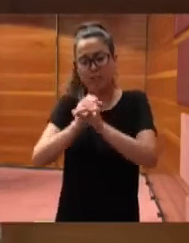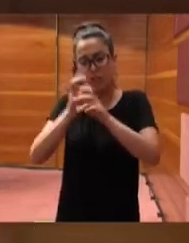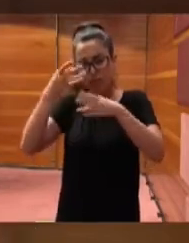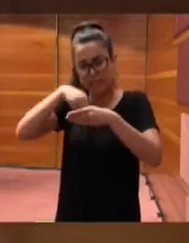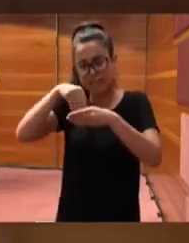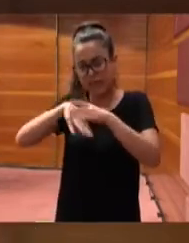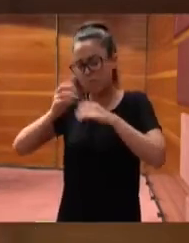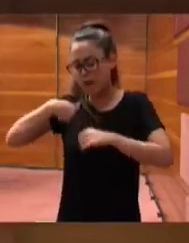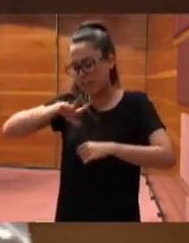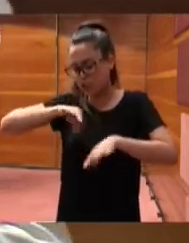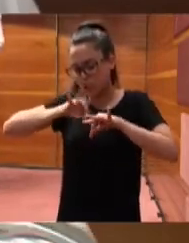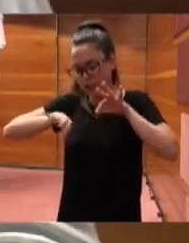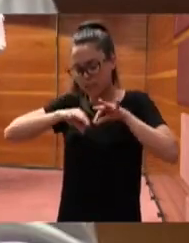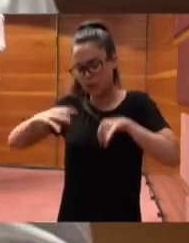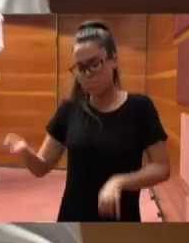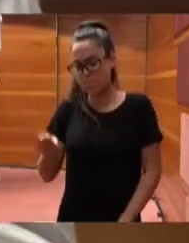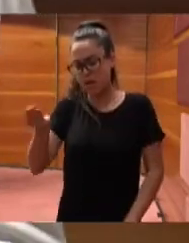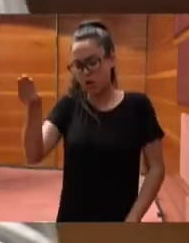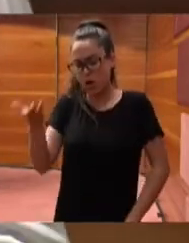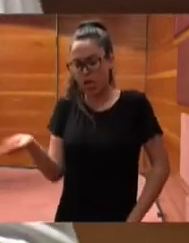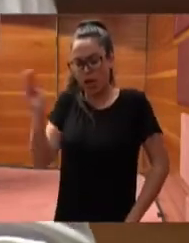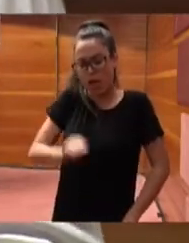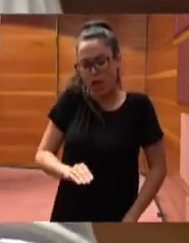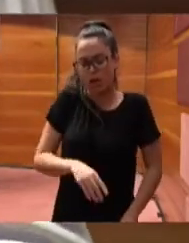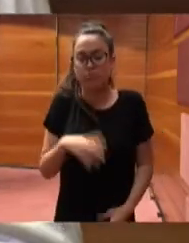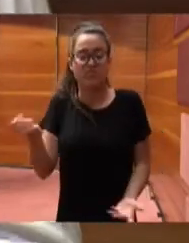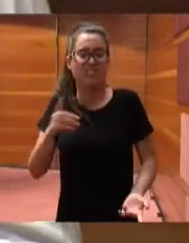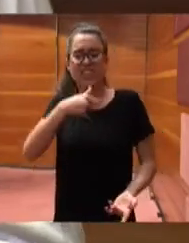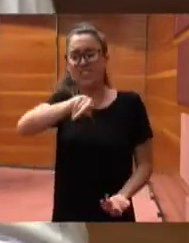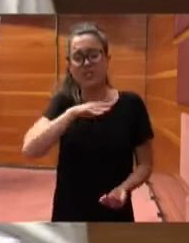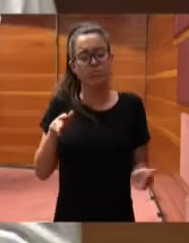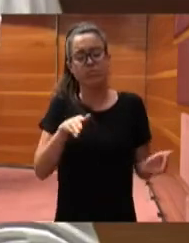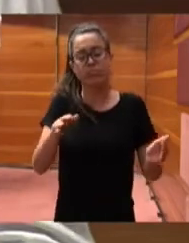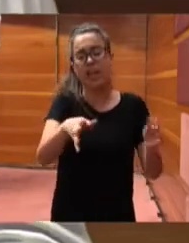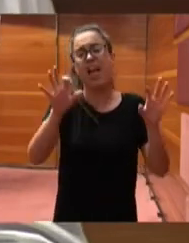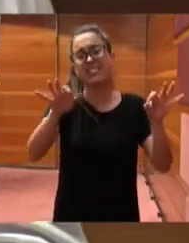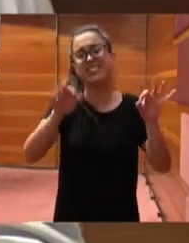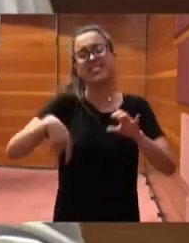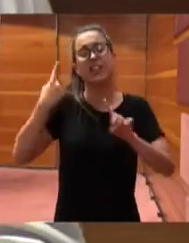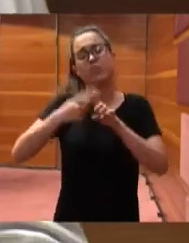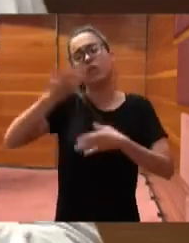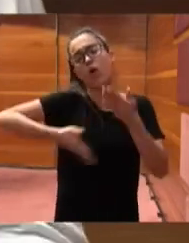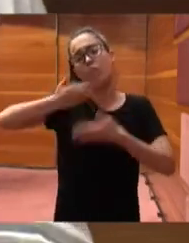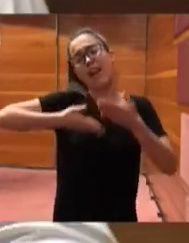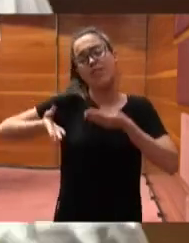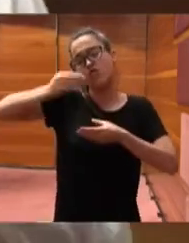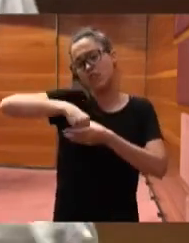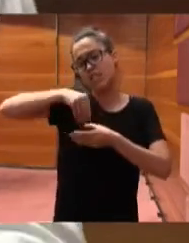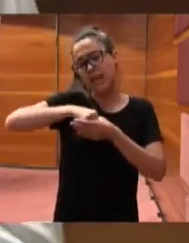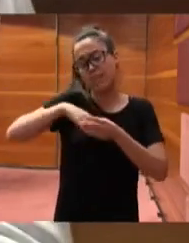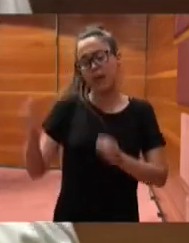tomar mejores decisiones. Bueno, están trabajando en esa línea que lleva a la cooperación interna en materia de información, a